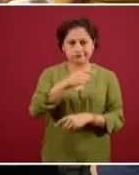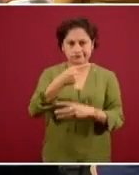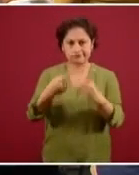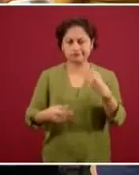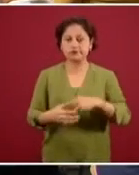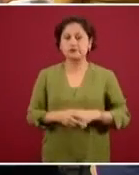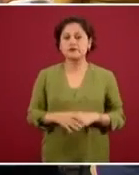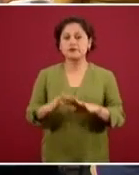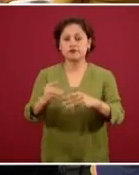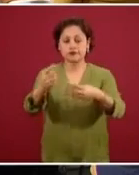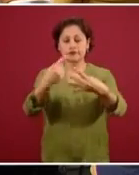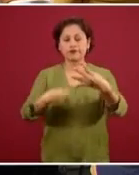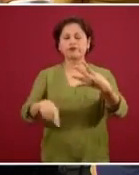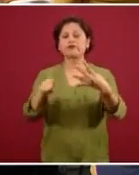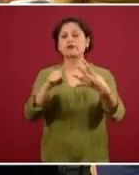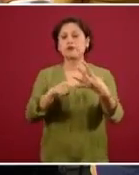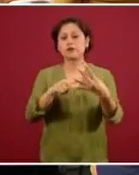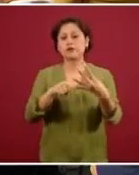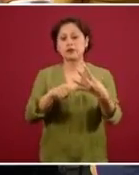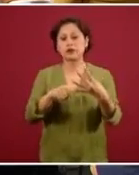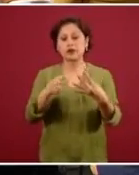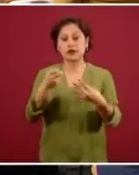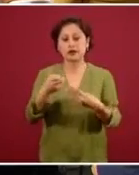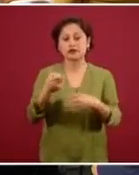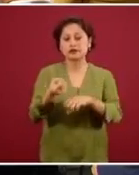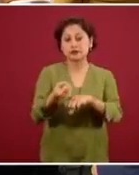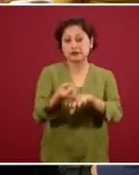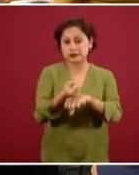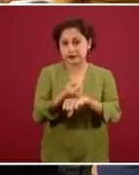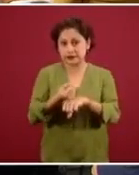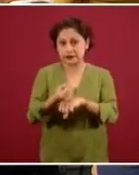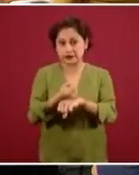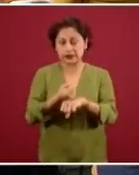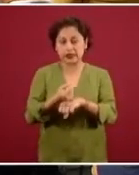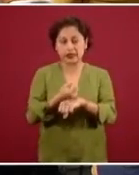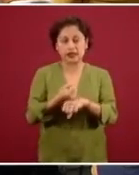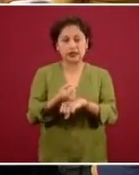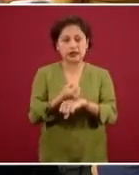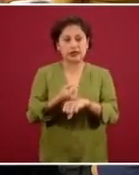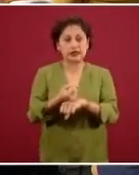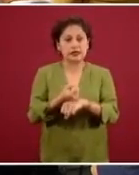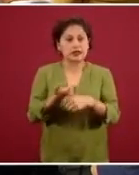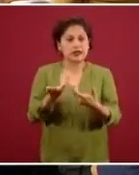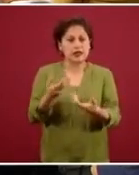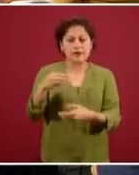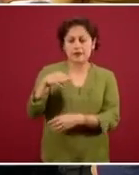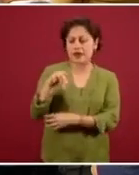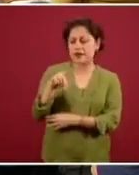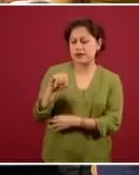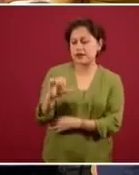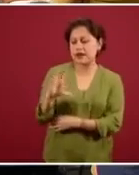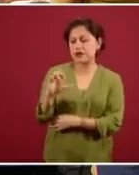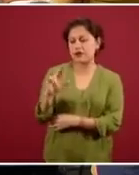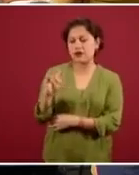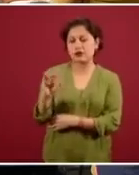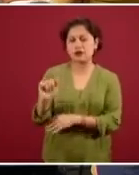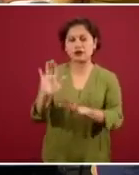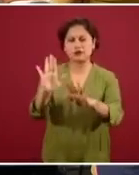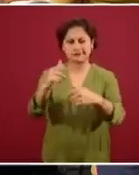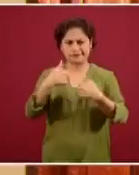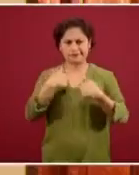ustedes: transfusión de componentes sanguíneos de vida media corta. ¿Qué es esto? Los voy a poner en